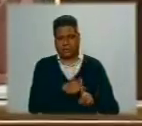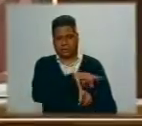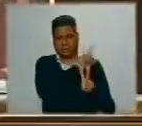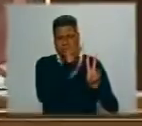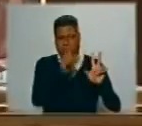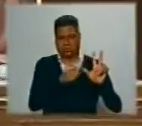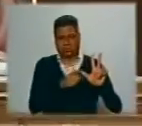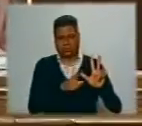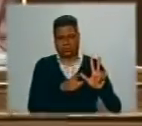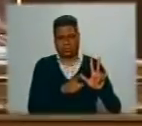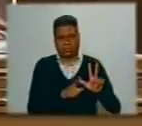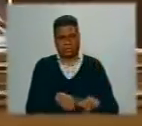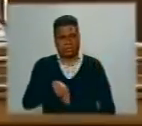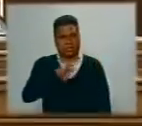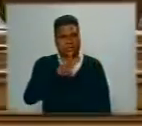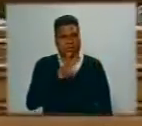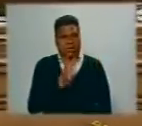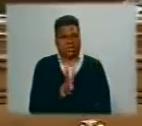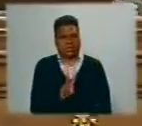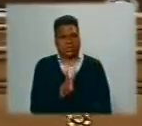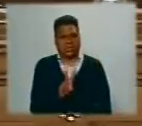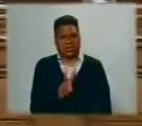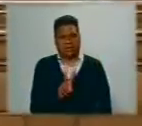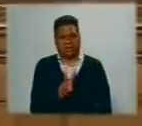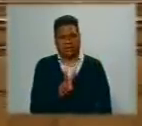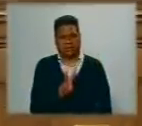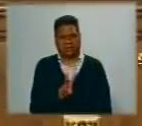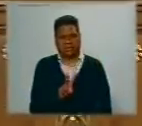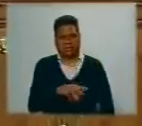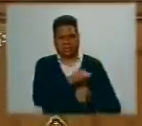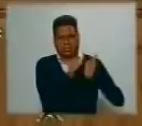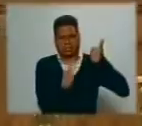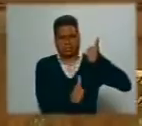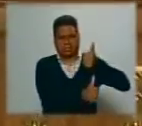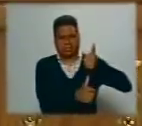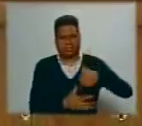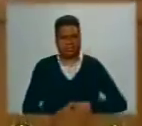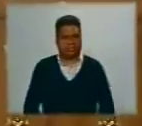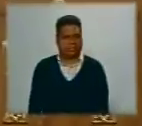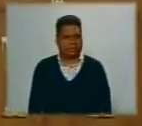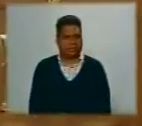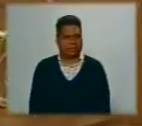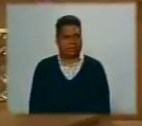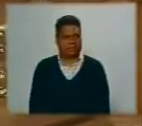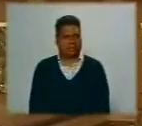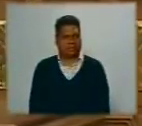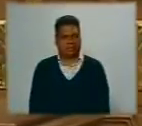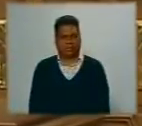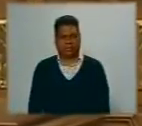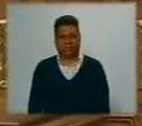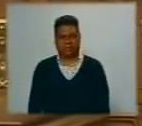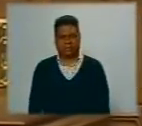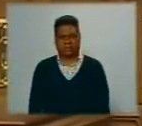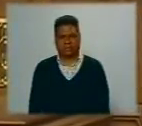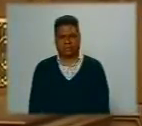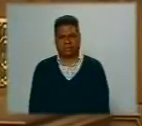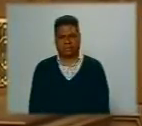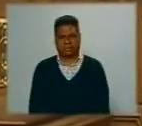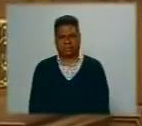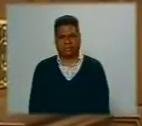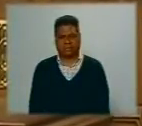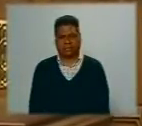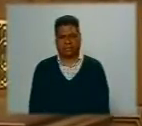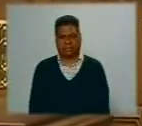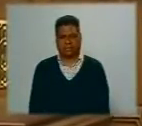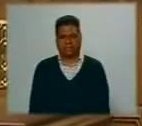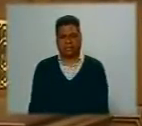Moroso, segundo vicepresidente. Fidel Ernesto Vázquez, secretario. Carol y Helena Pérez, subsecretaria. Es